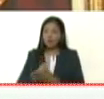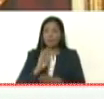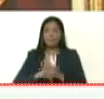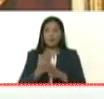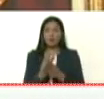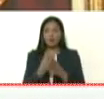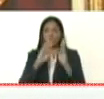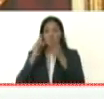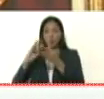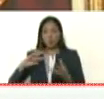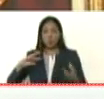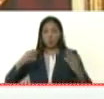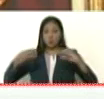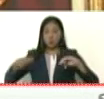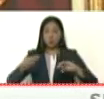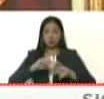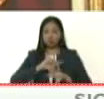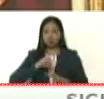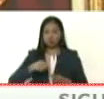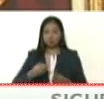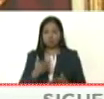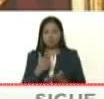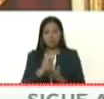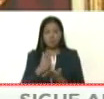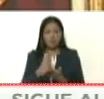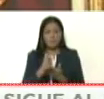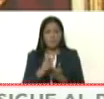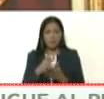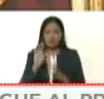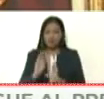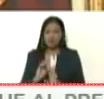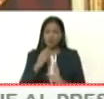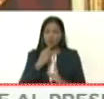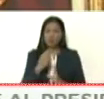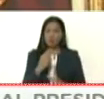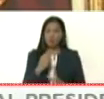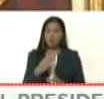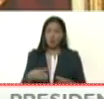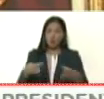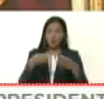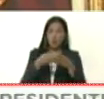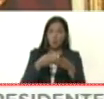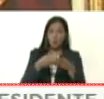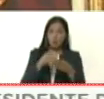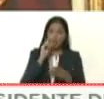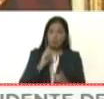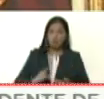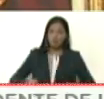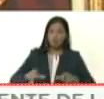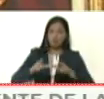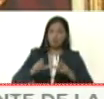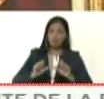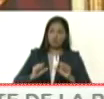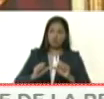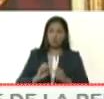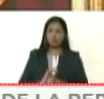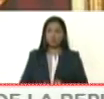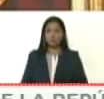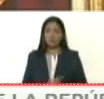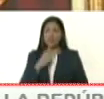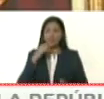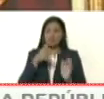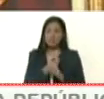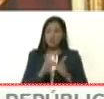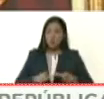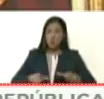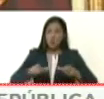comités locales de abastecimiento y producción, miren el concepto, comité locales, quiere decir de una